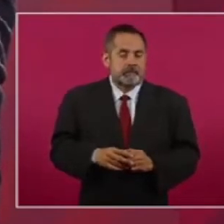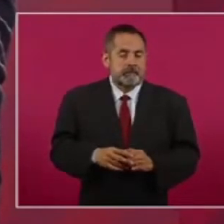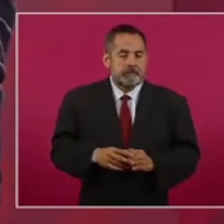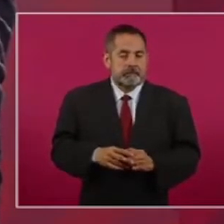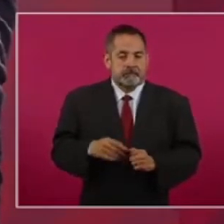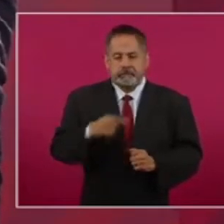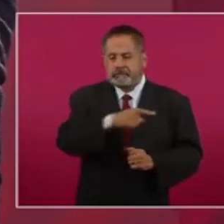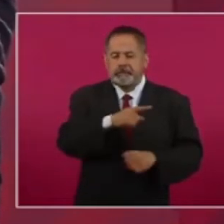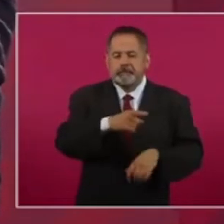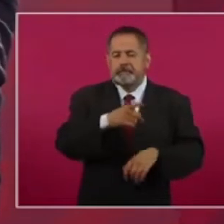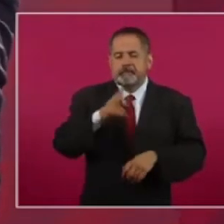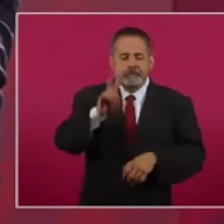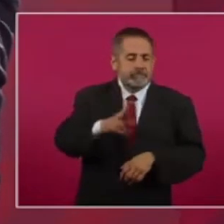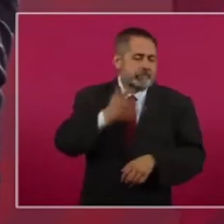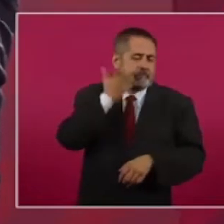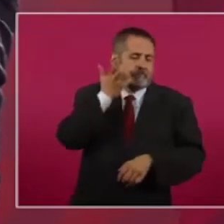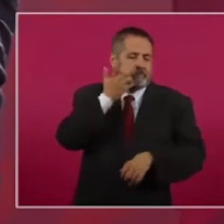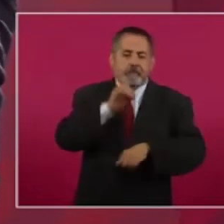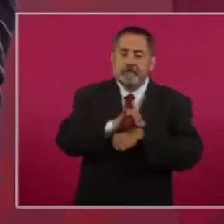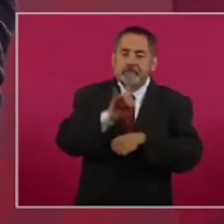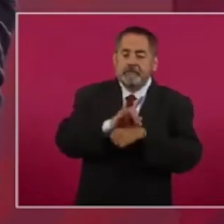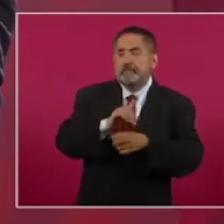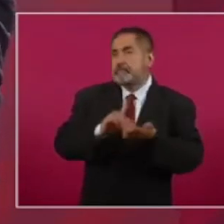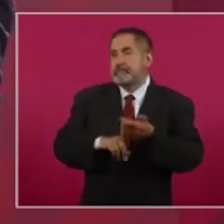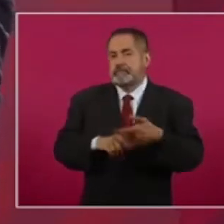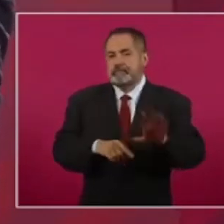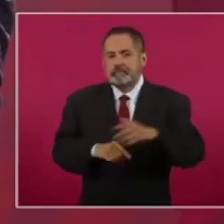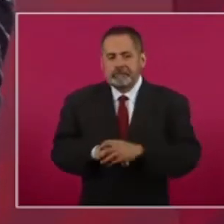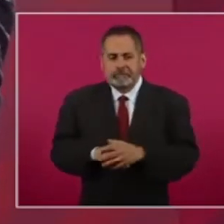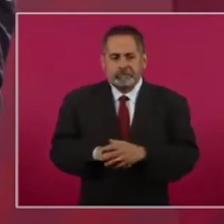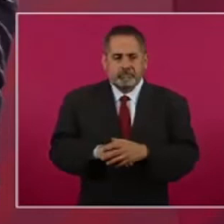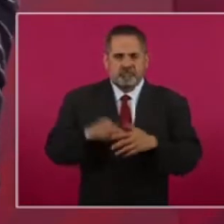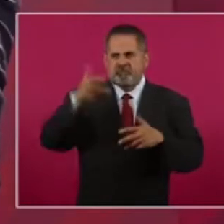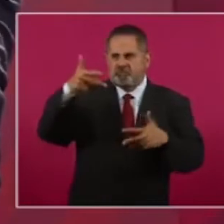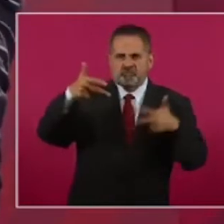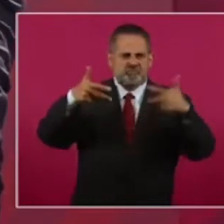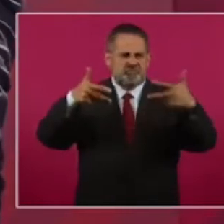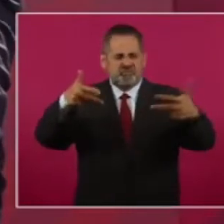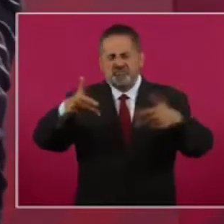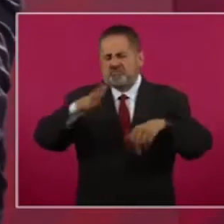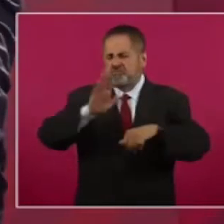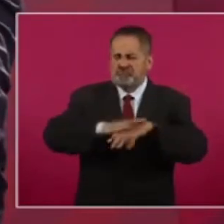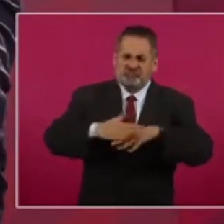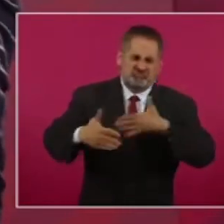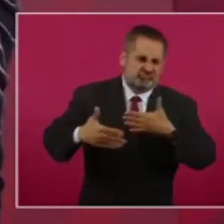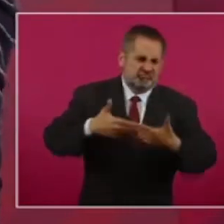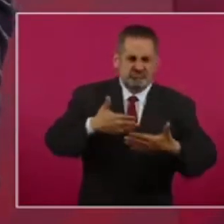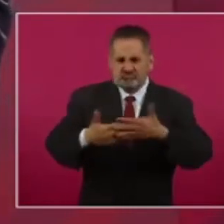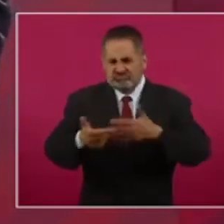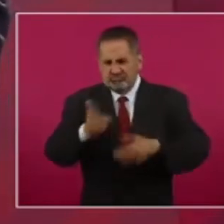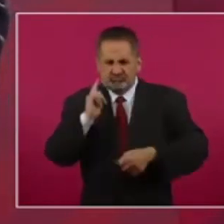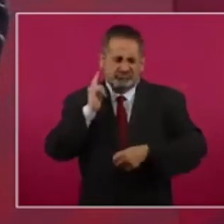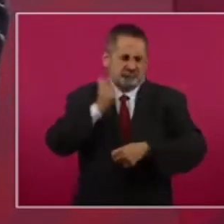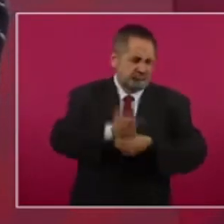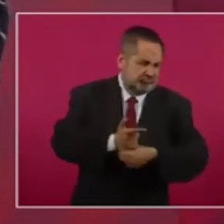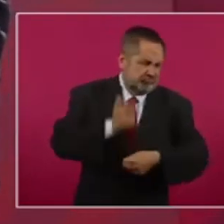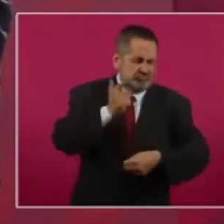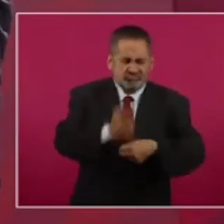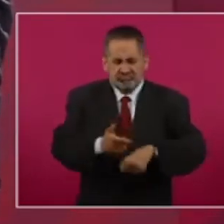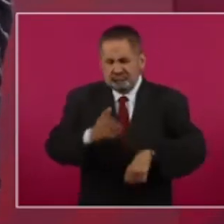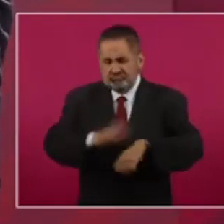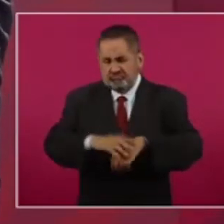hacían la faramaya de que con sistemas modernos se detectaba, ¿no?,